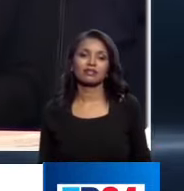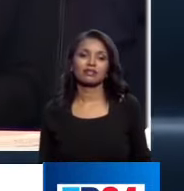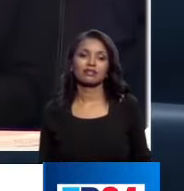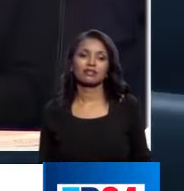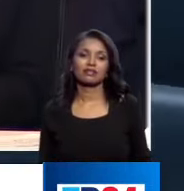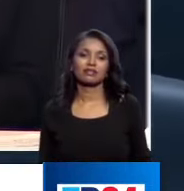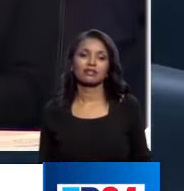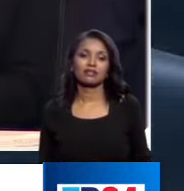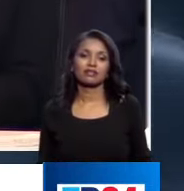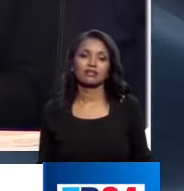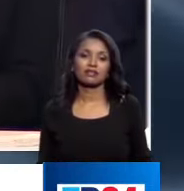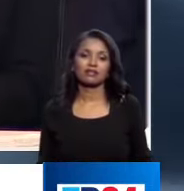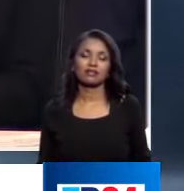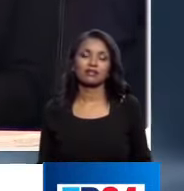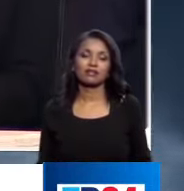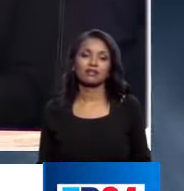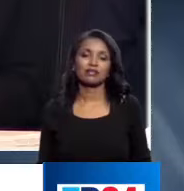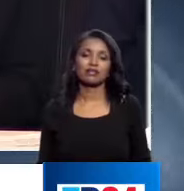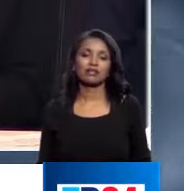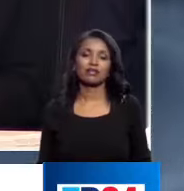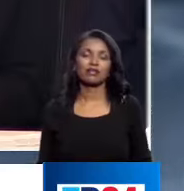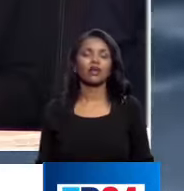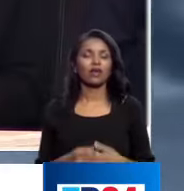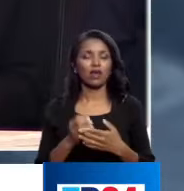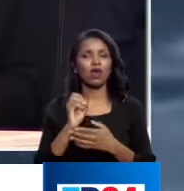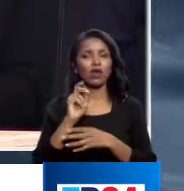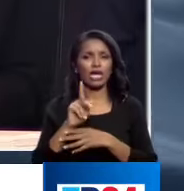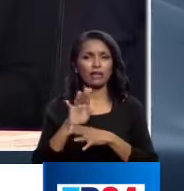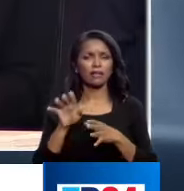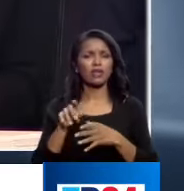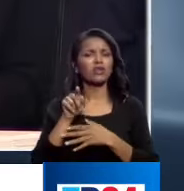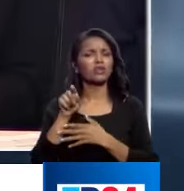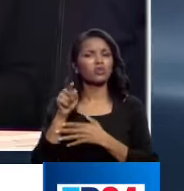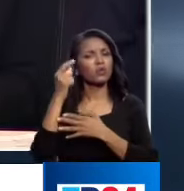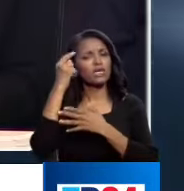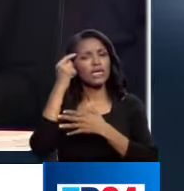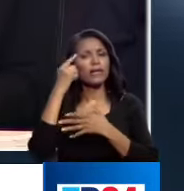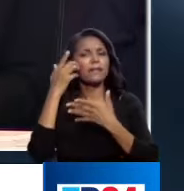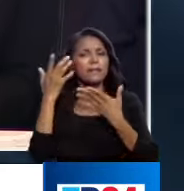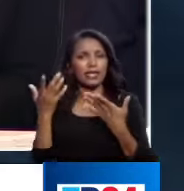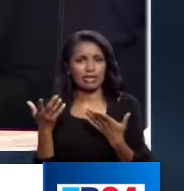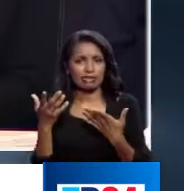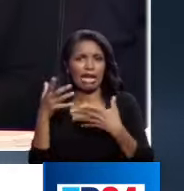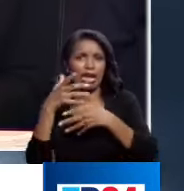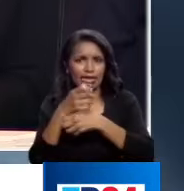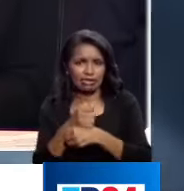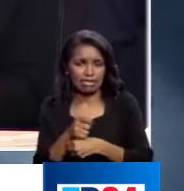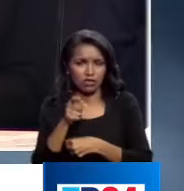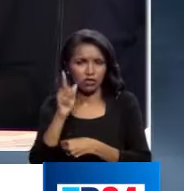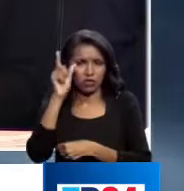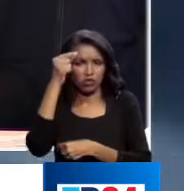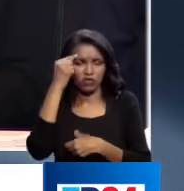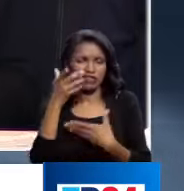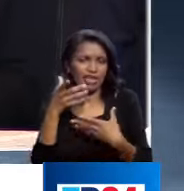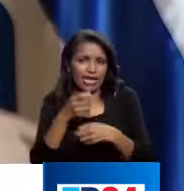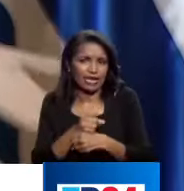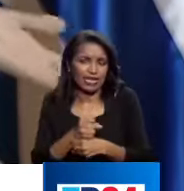Candidata, ese es un diagnóstico de su parte. Sin embargo, ¿cuál sería su plan? ¿Cuáles serían las acciones que usted tomaría para atraer visitantes a